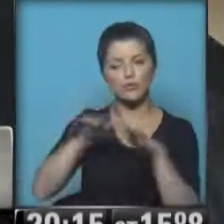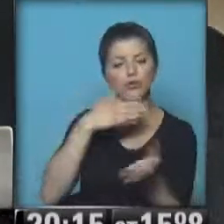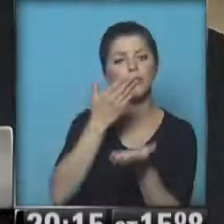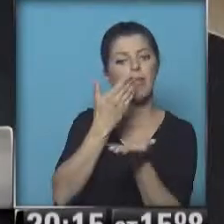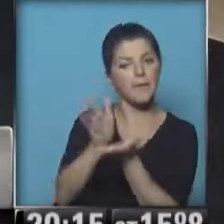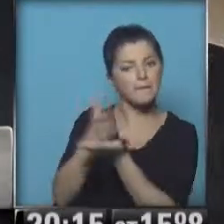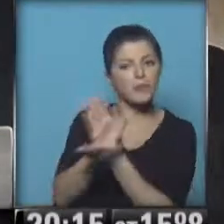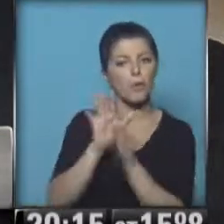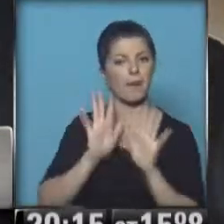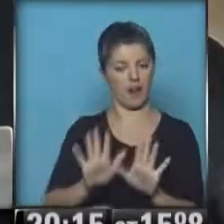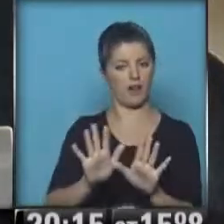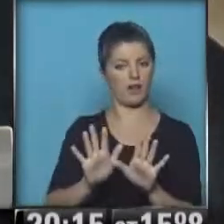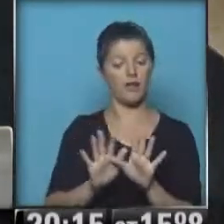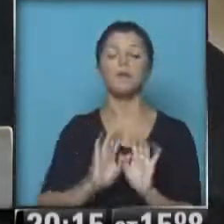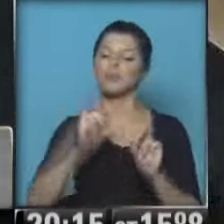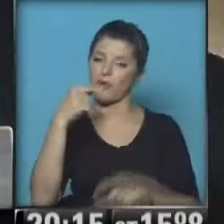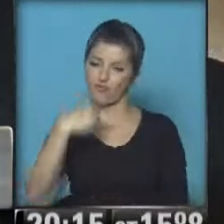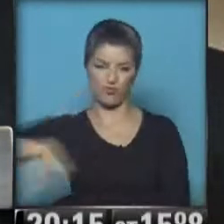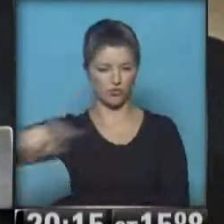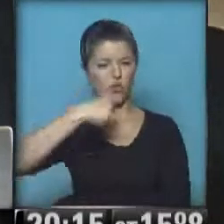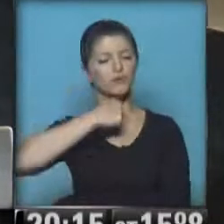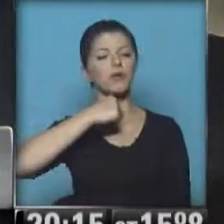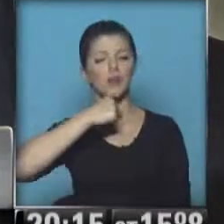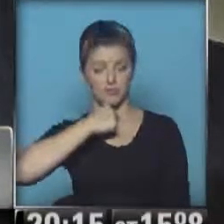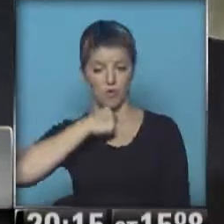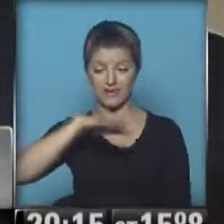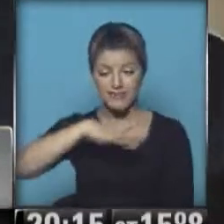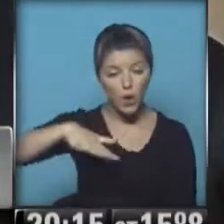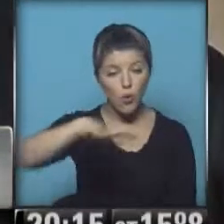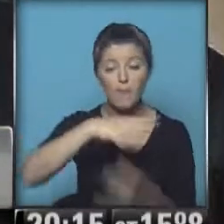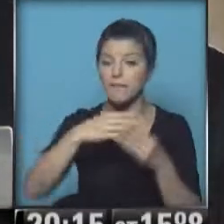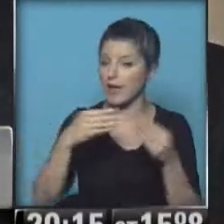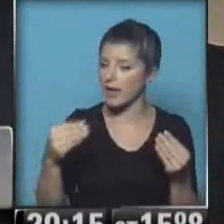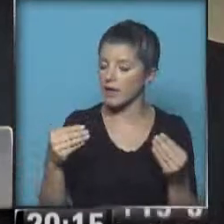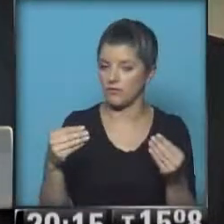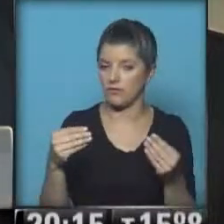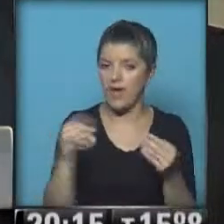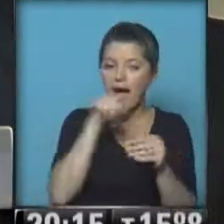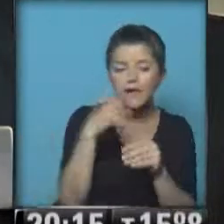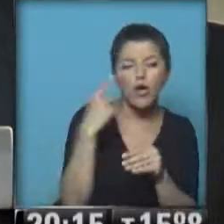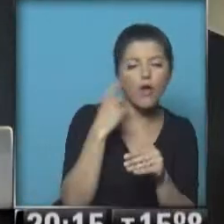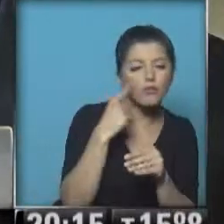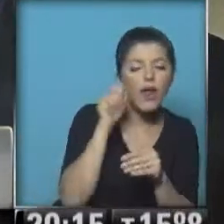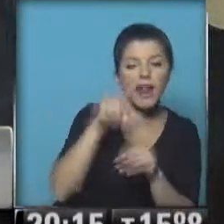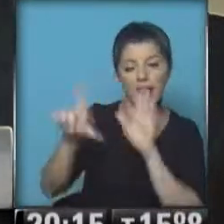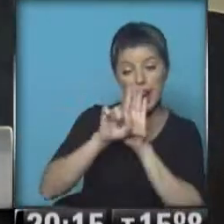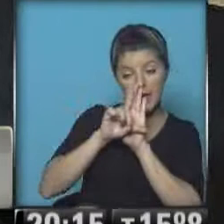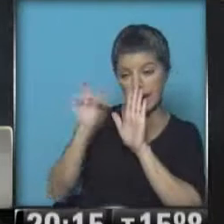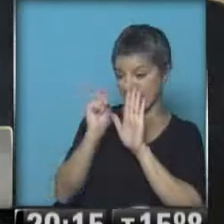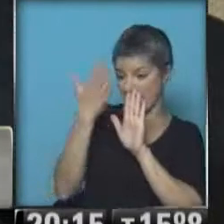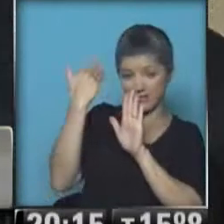también nosotros pretendemos que sea el ámbito para monitorear la aplicación de la ley que hace unos